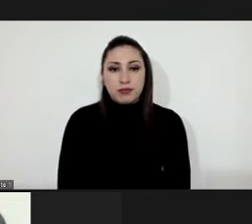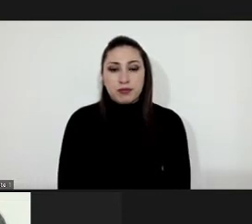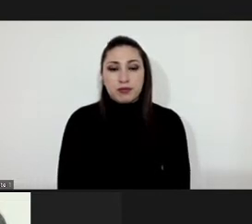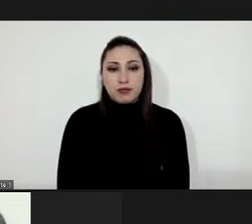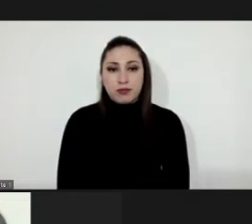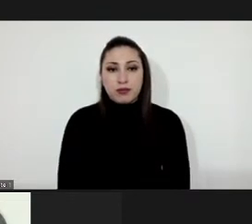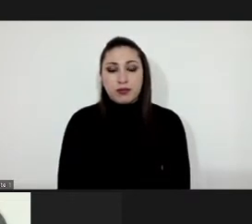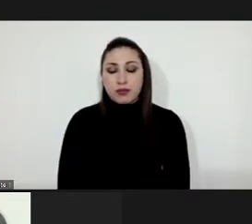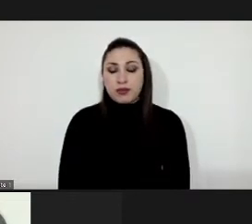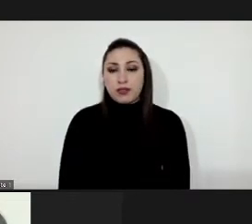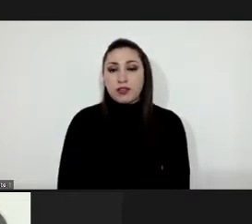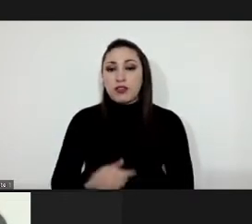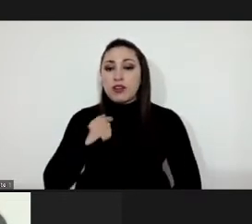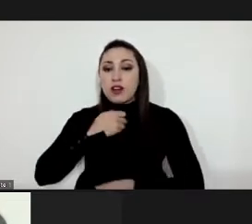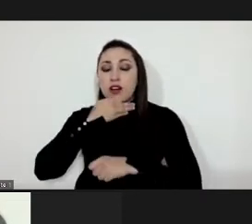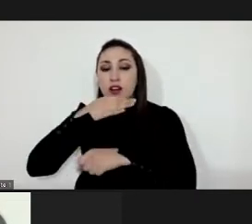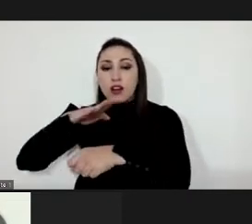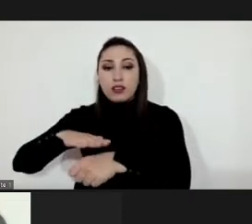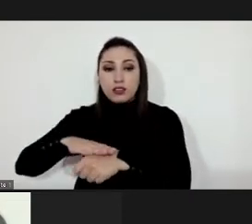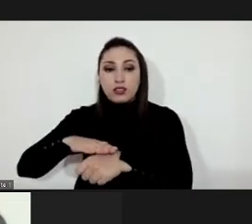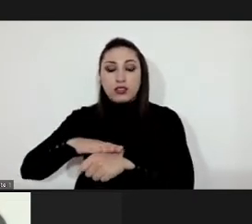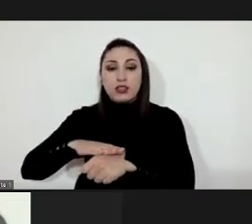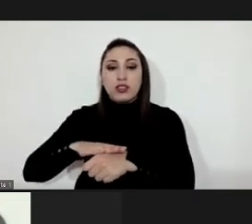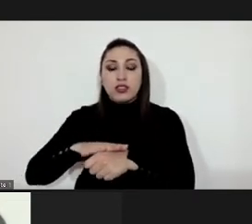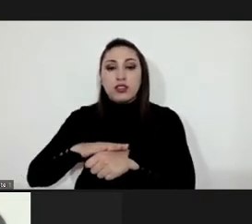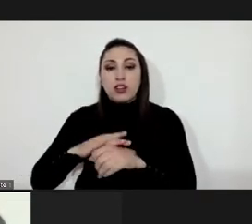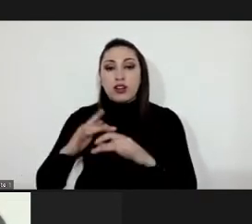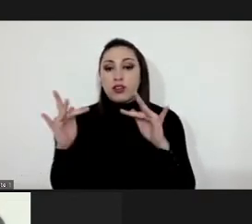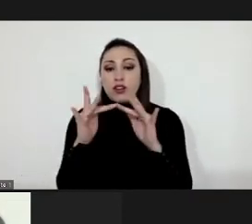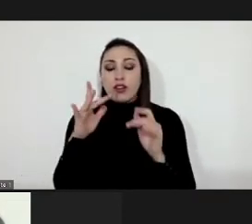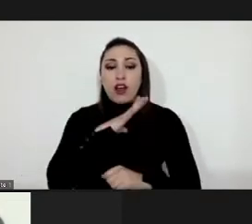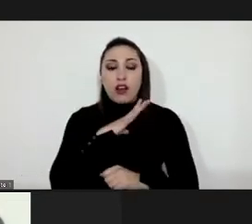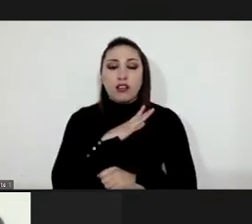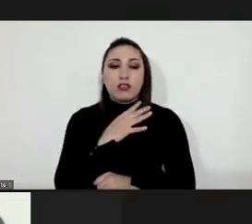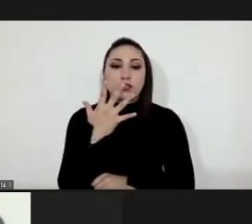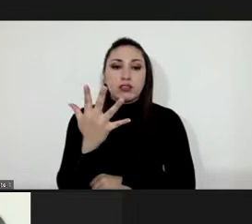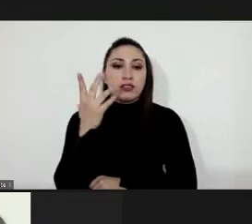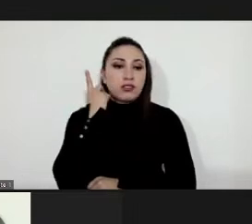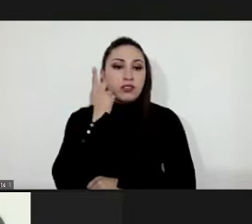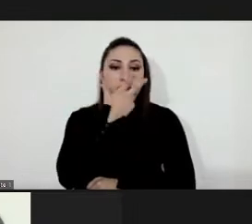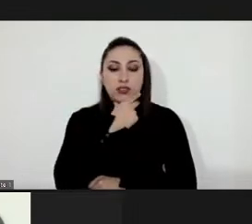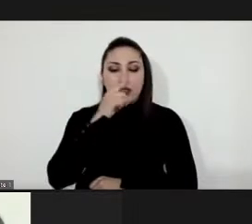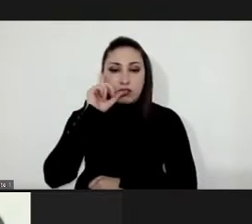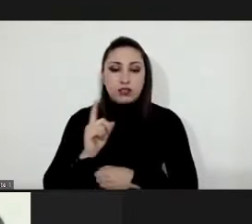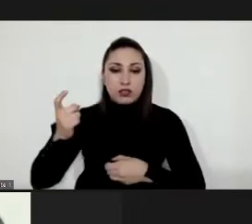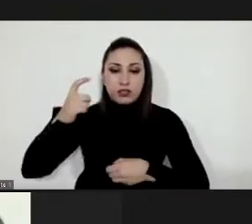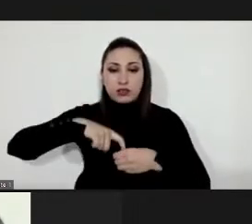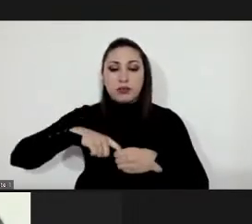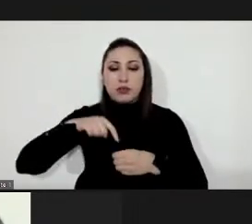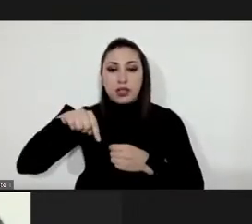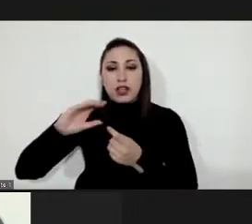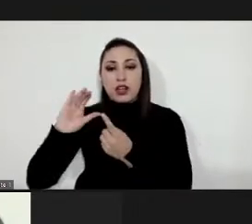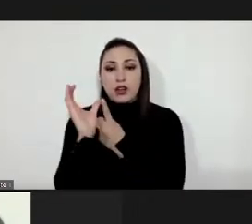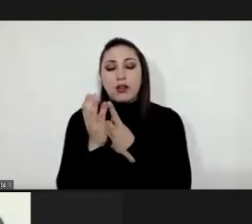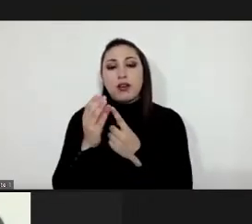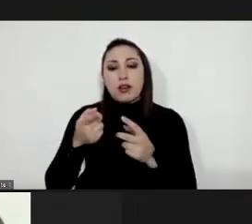la presidencia que se encuentra, que tenemos la asistencia de 5 diputadas y diputados integrantes de la comisión. Hay